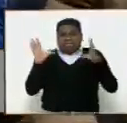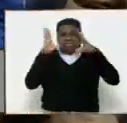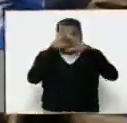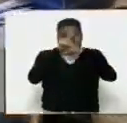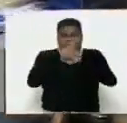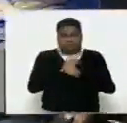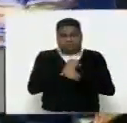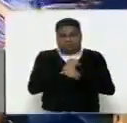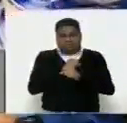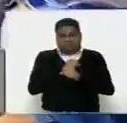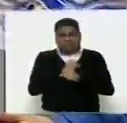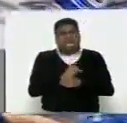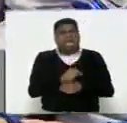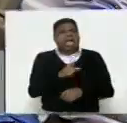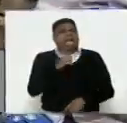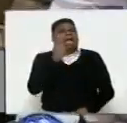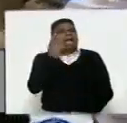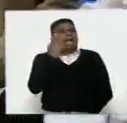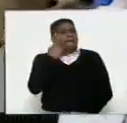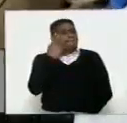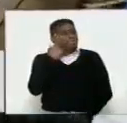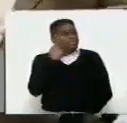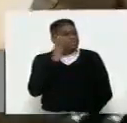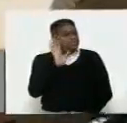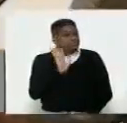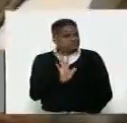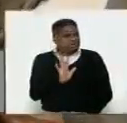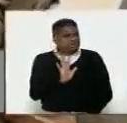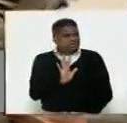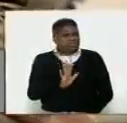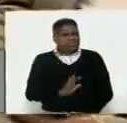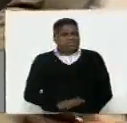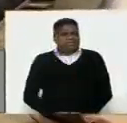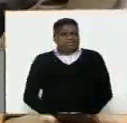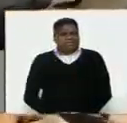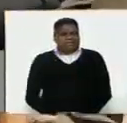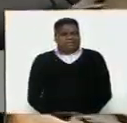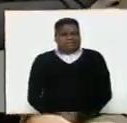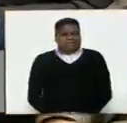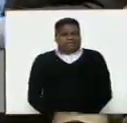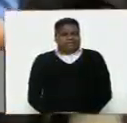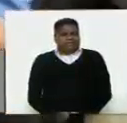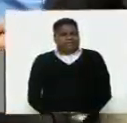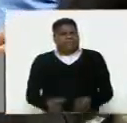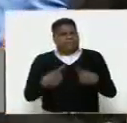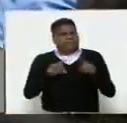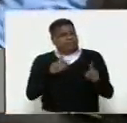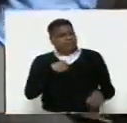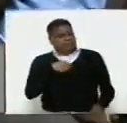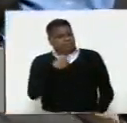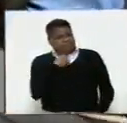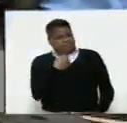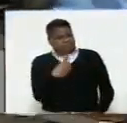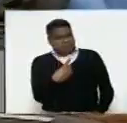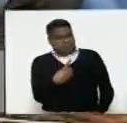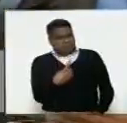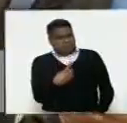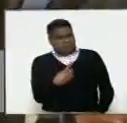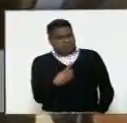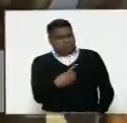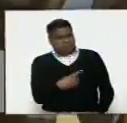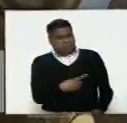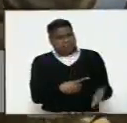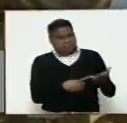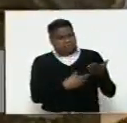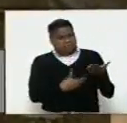tenerlas muy, muy precisas. Pero lo que digo es eso. Ella me presentó